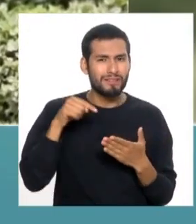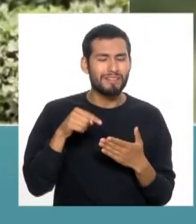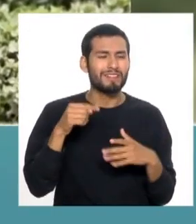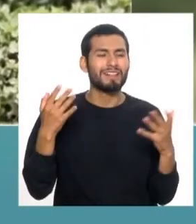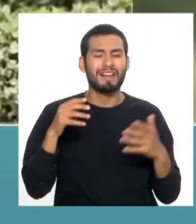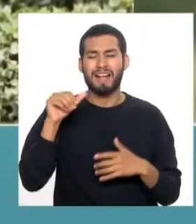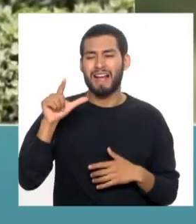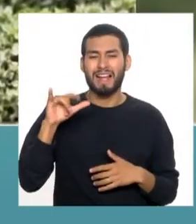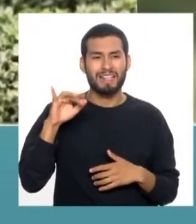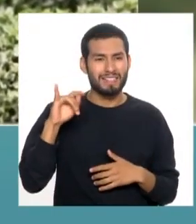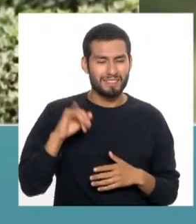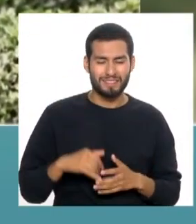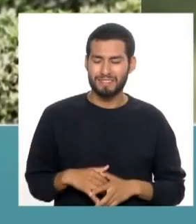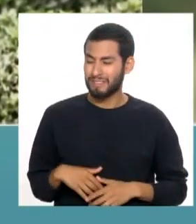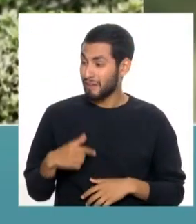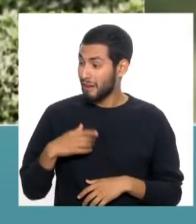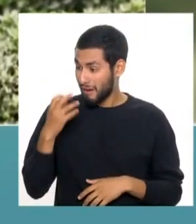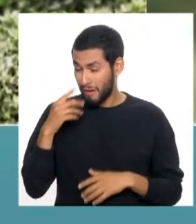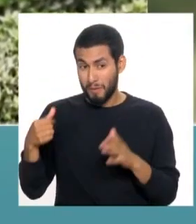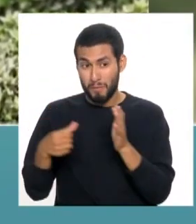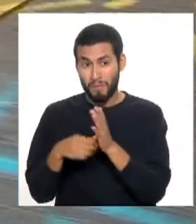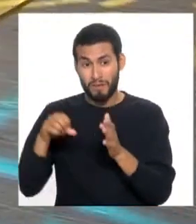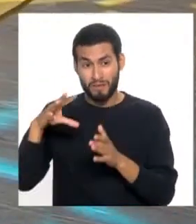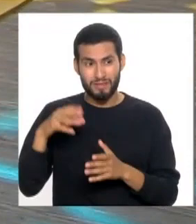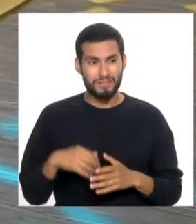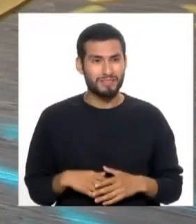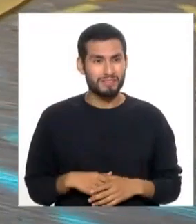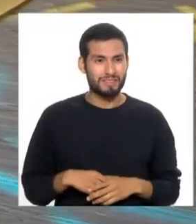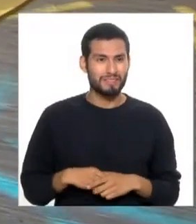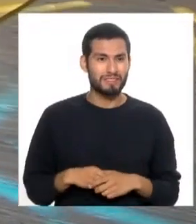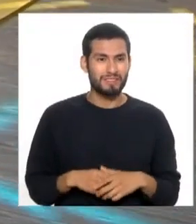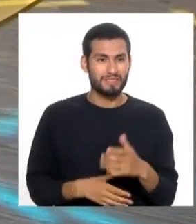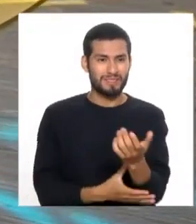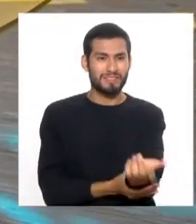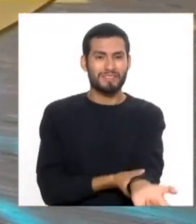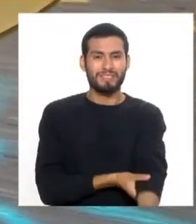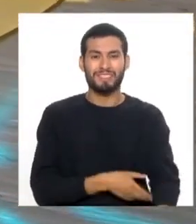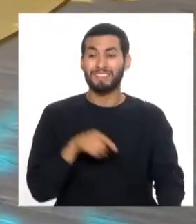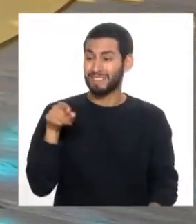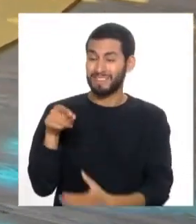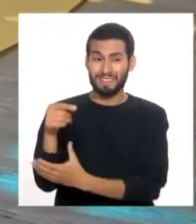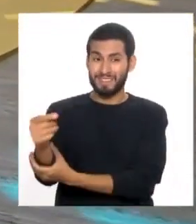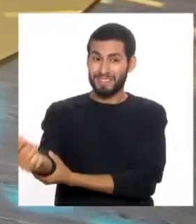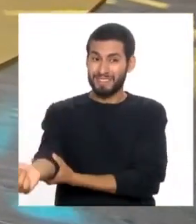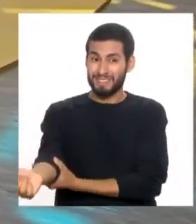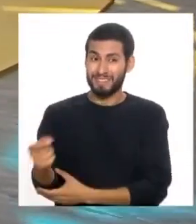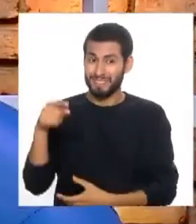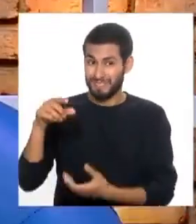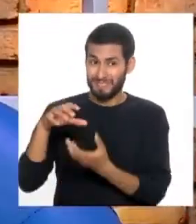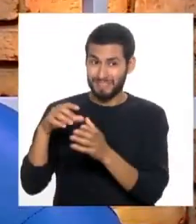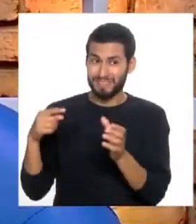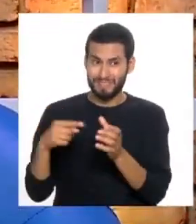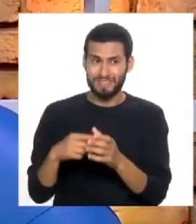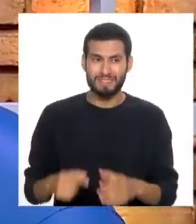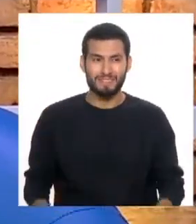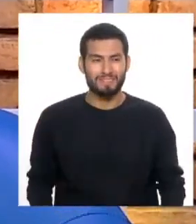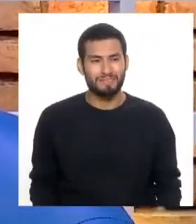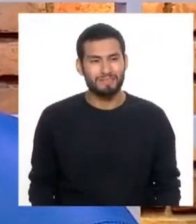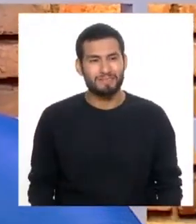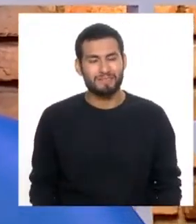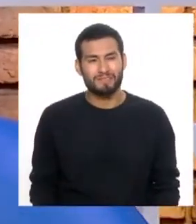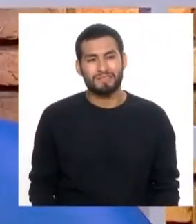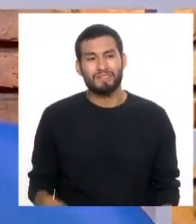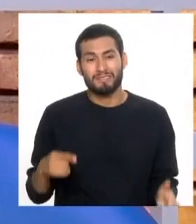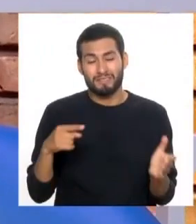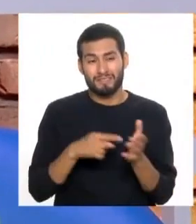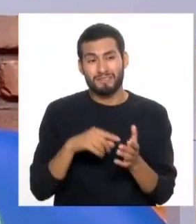caso de Alinti. Lo quiero prender. A ver. Acá, este tiene el bichito de aquí, ¿verdad? Con este de acá. Sí, exacto. A ver. Lo vas